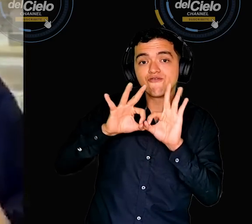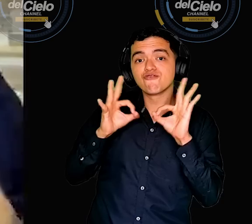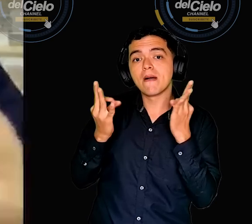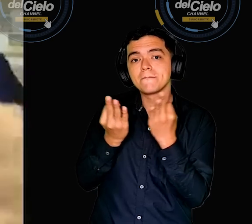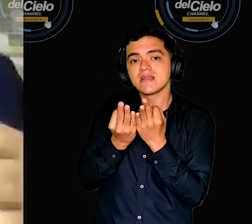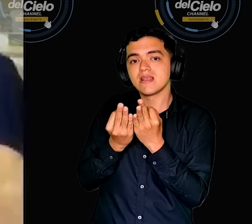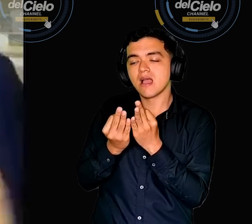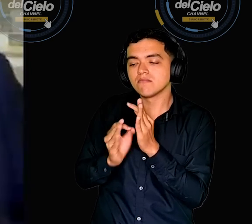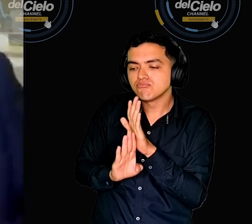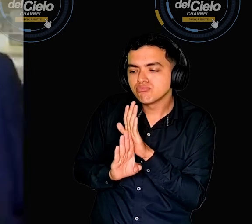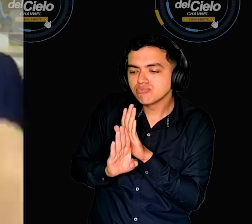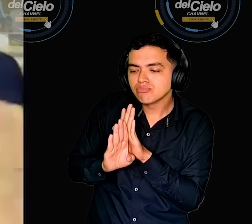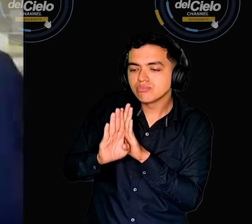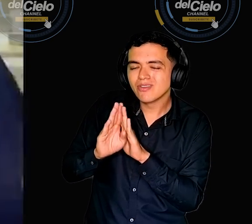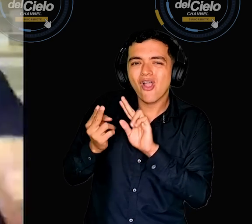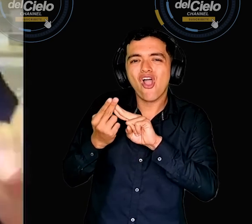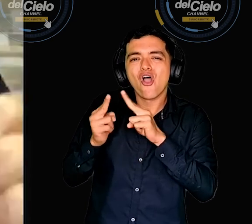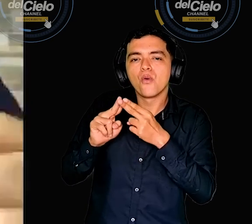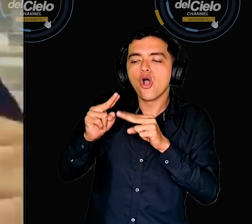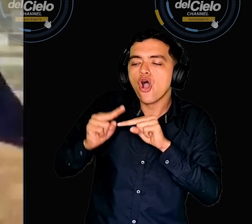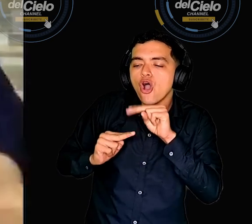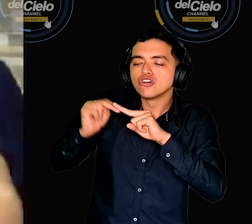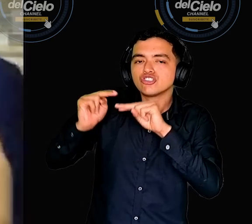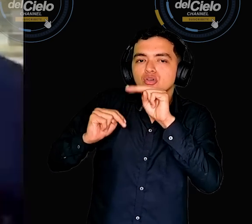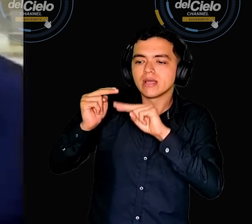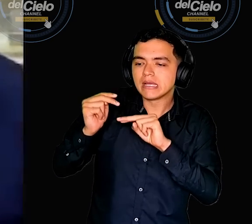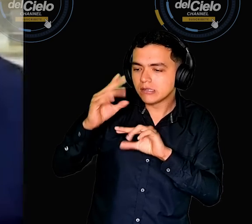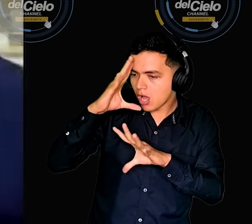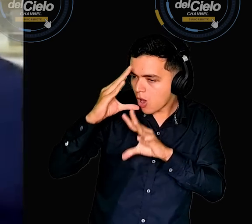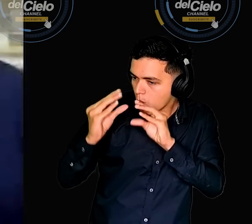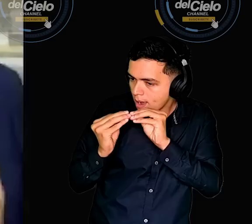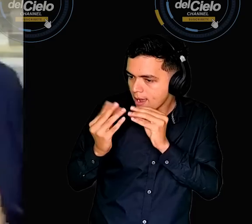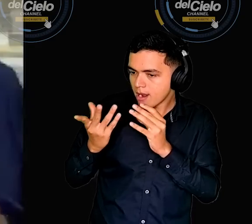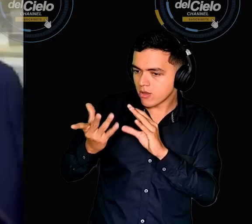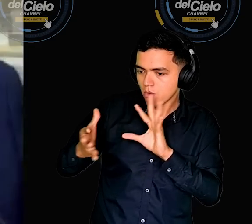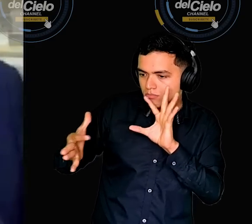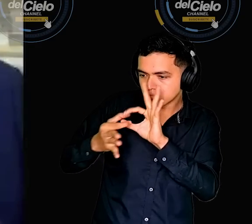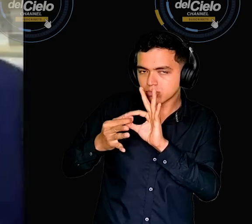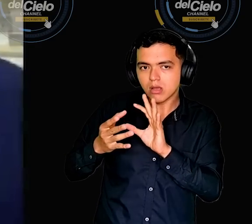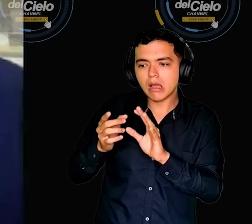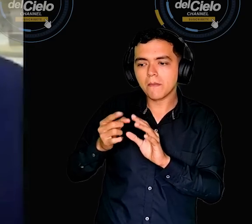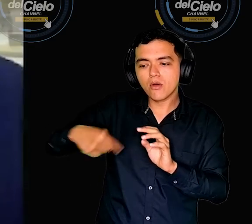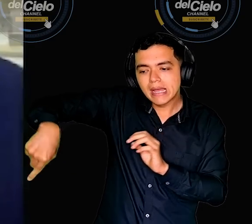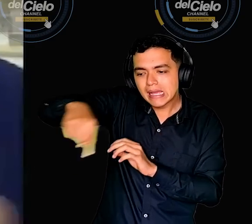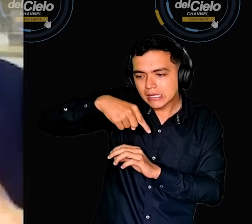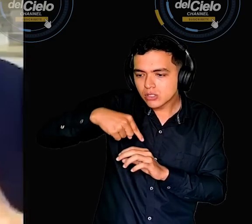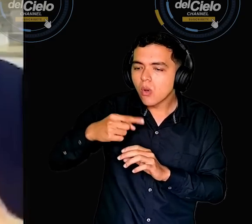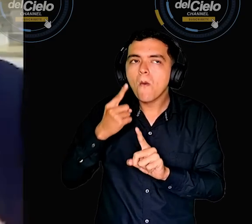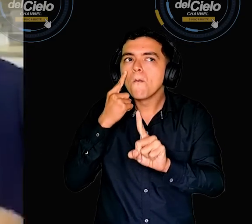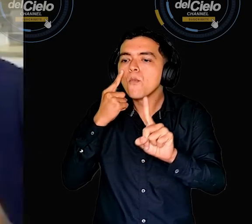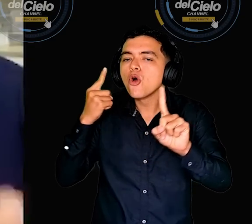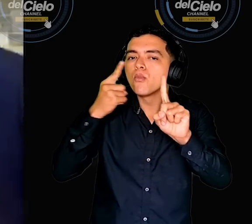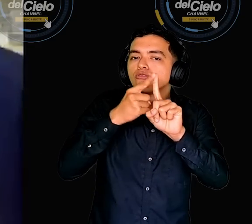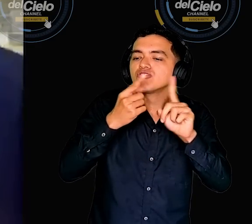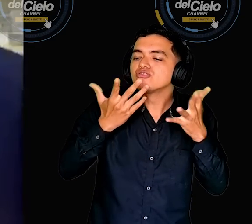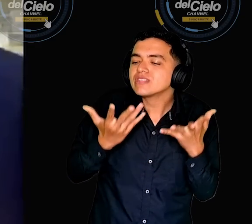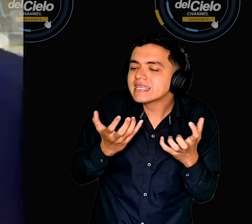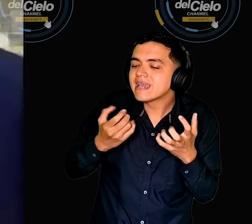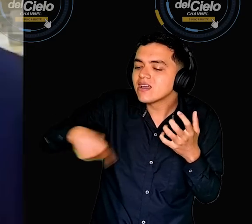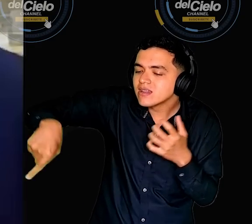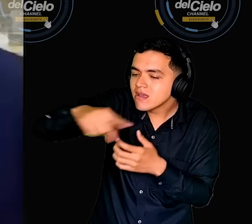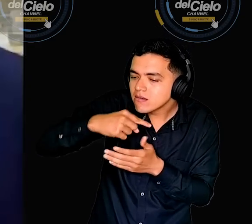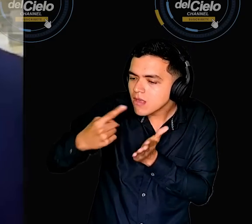un proyecto que anula el del otro. Una casa dividida contra sí misma, dice la palabra de Dios, si un reino está dividido contra sí